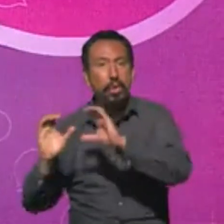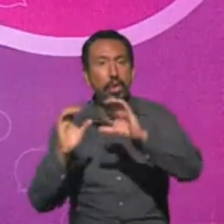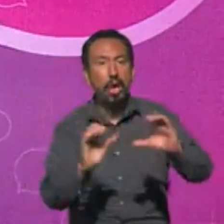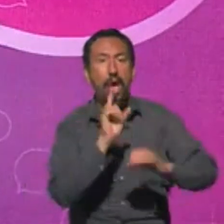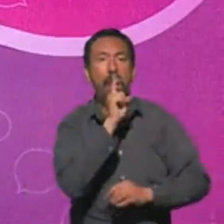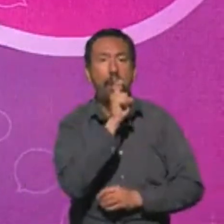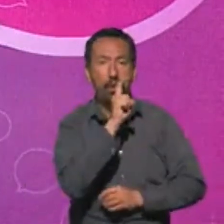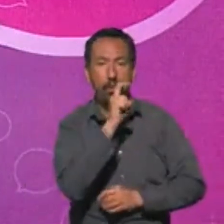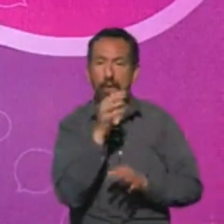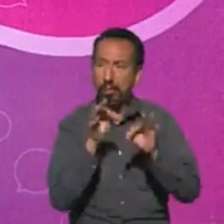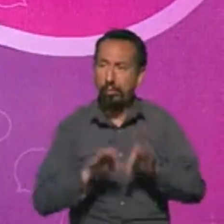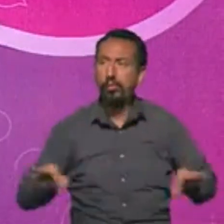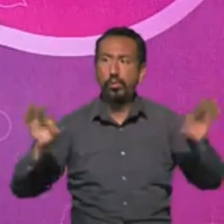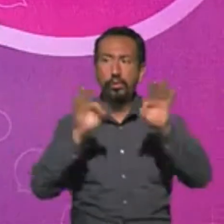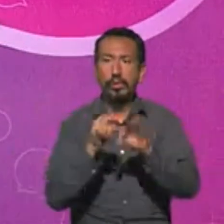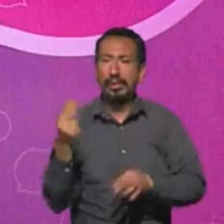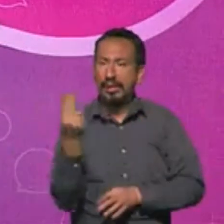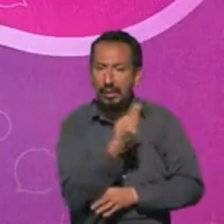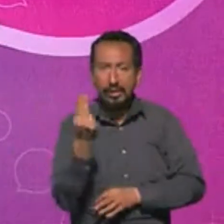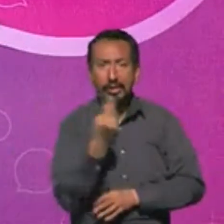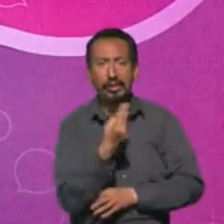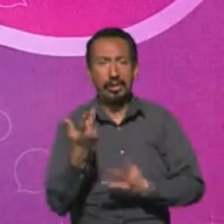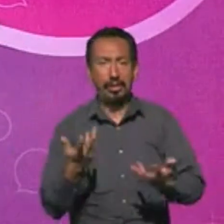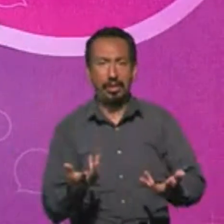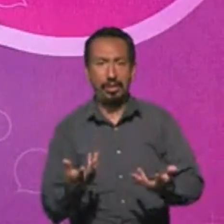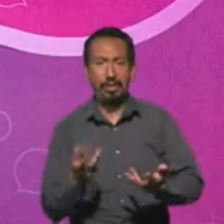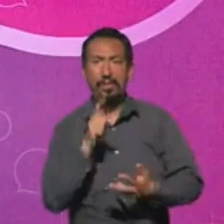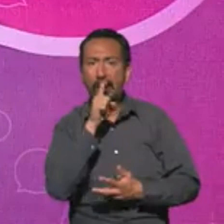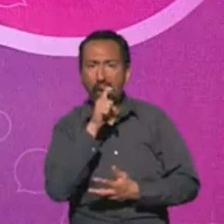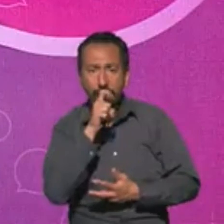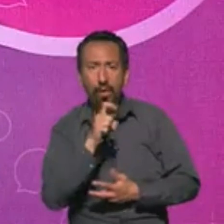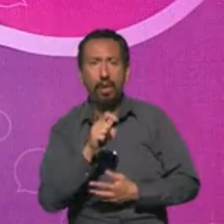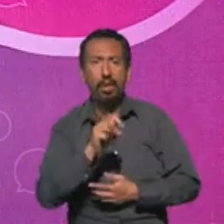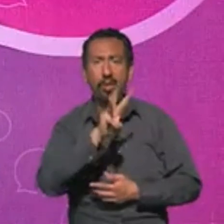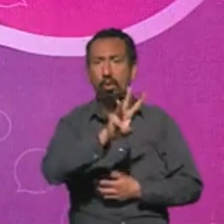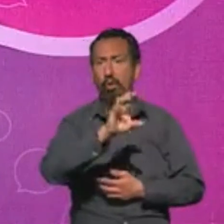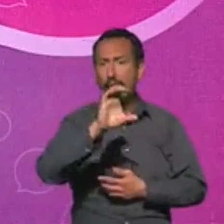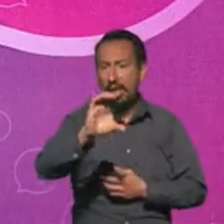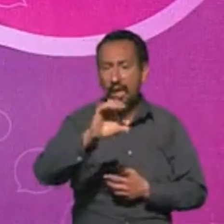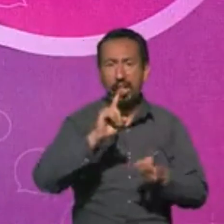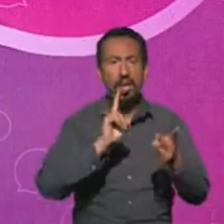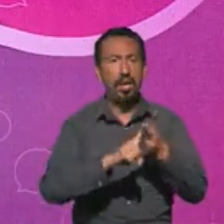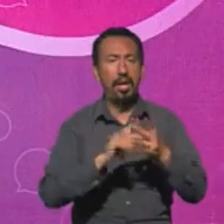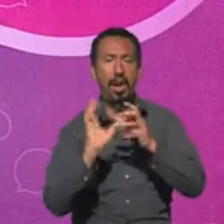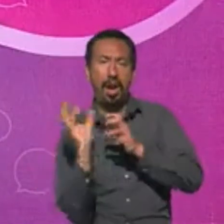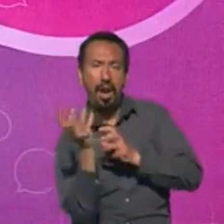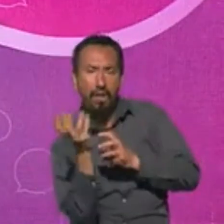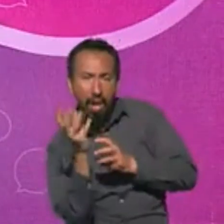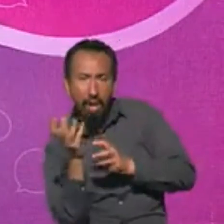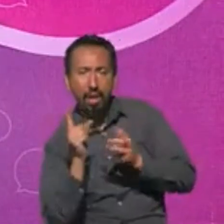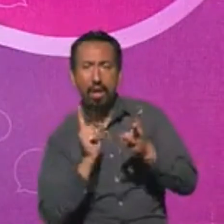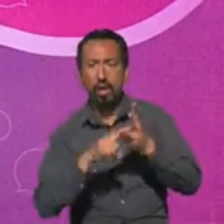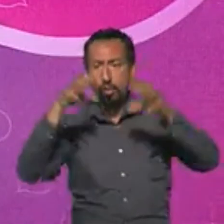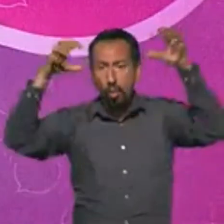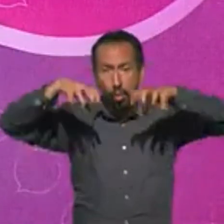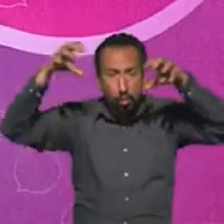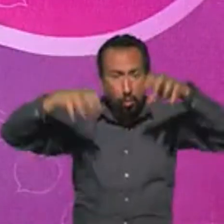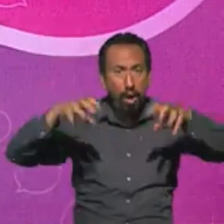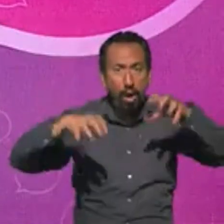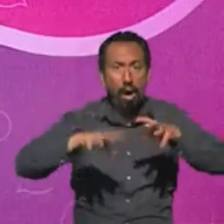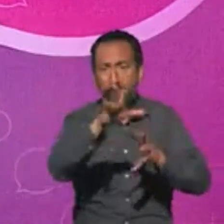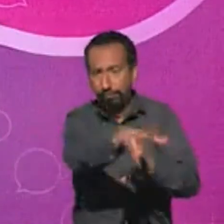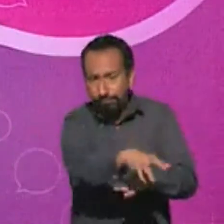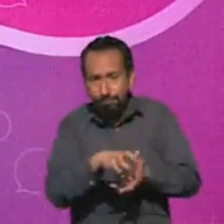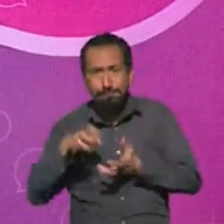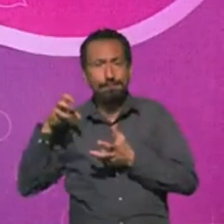agua Hay que aprovechar el agua de los wc de la lavadora de la lluvia etcétera